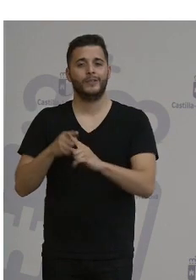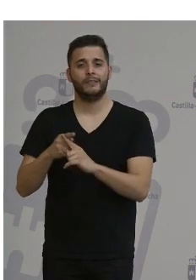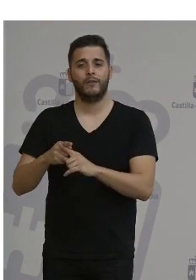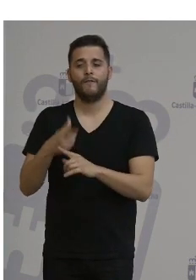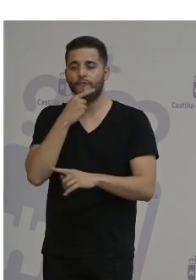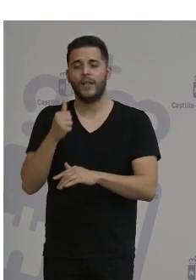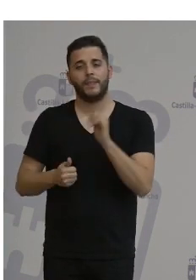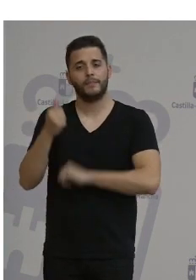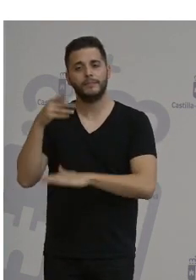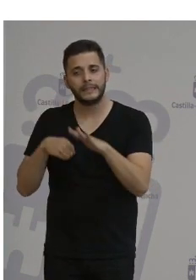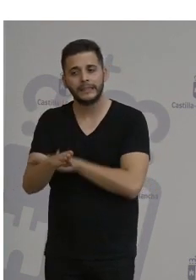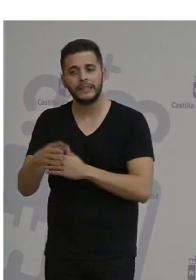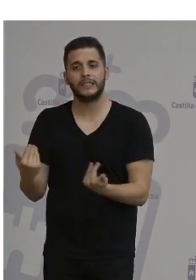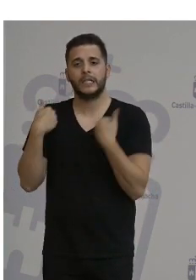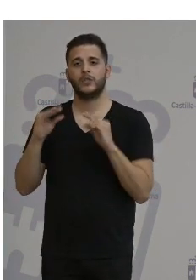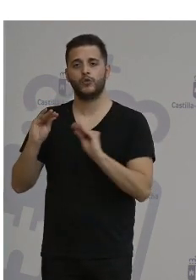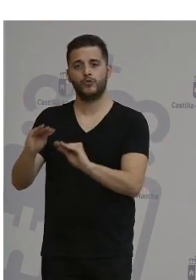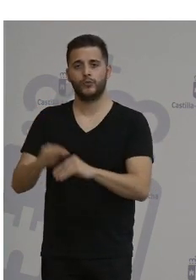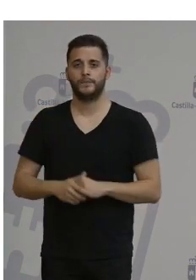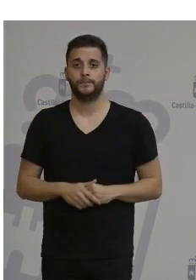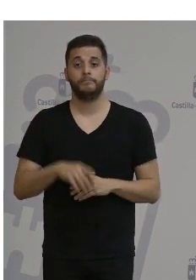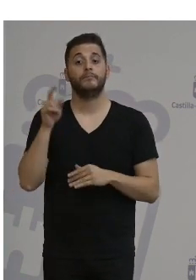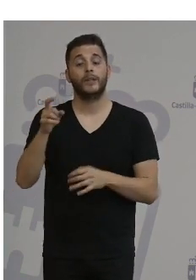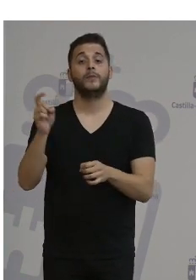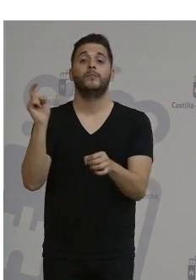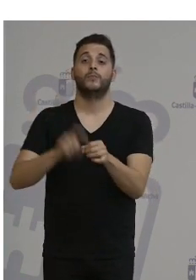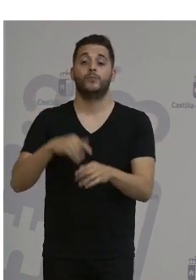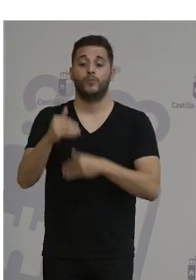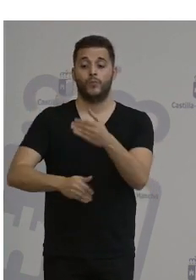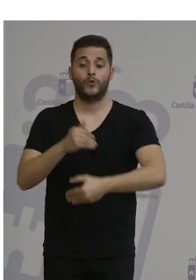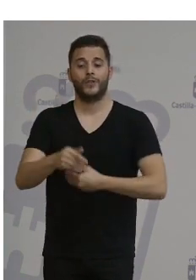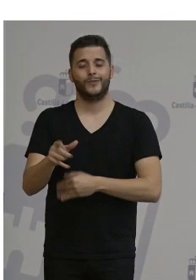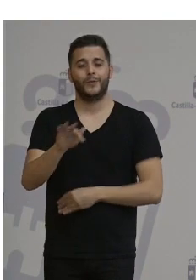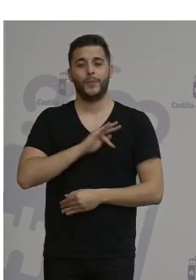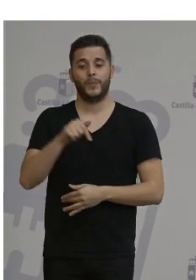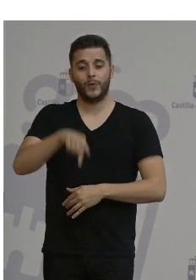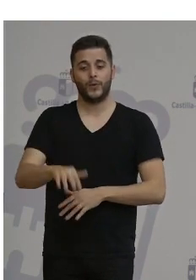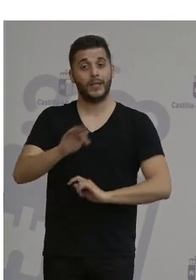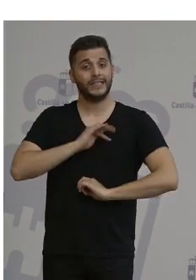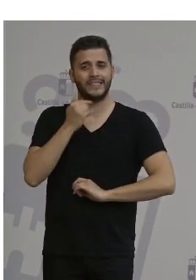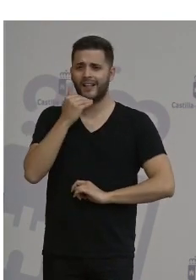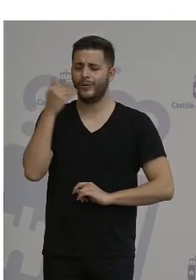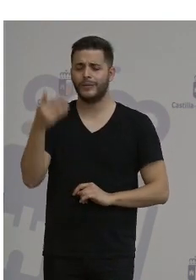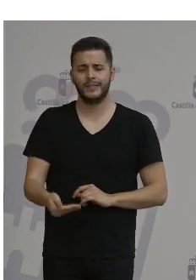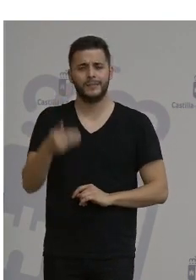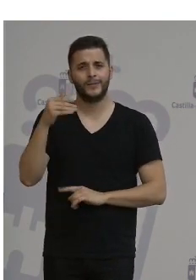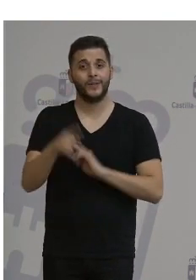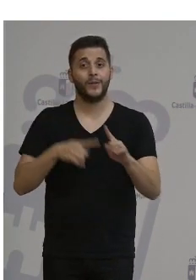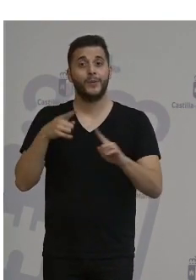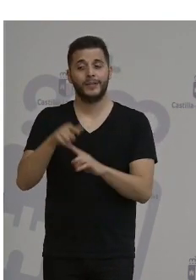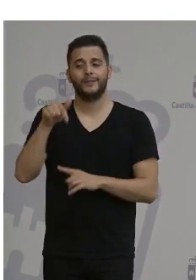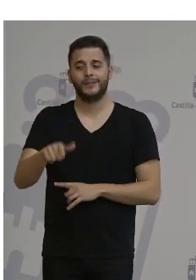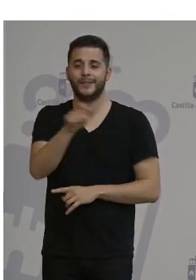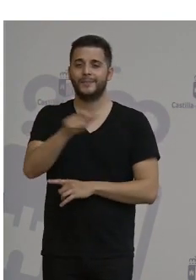desarrollo de sus funciones. Este proceso por el que recibimos este galardonó ya ha sido un factor de éxito determinante para la buena acogida que estas